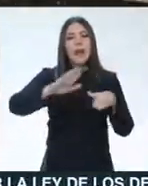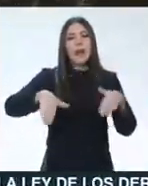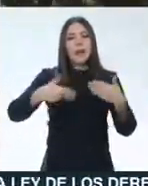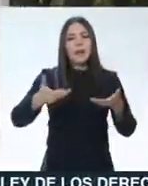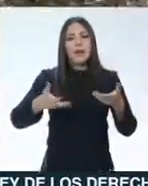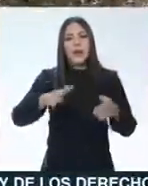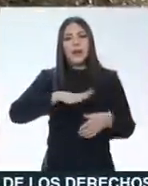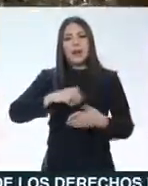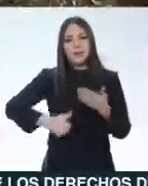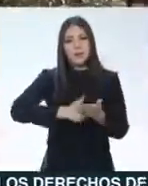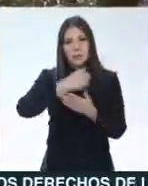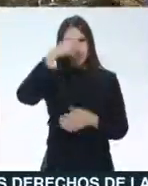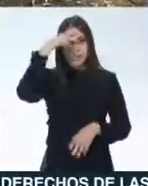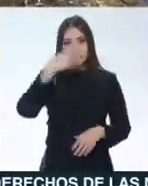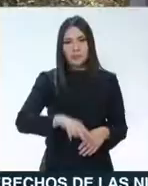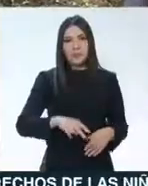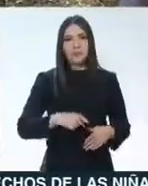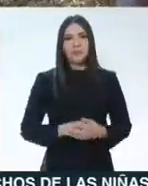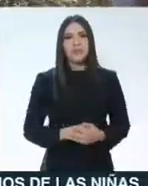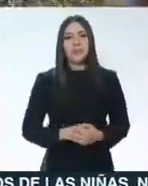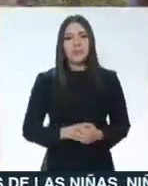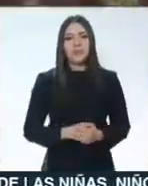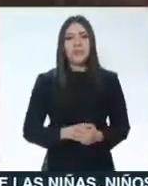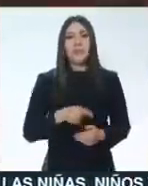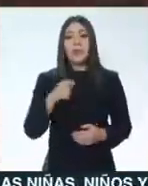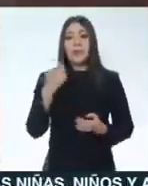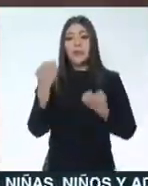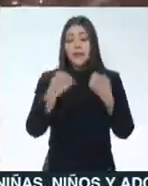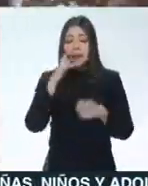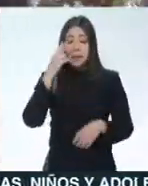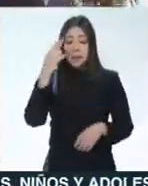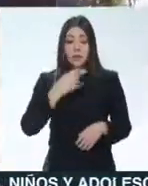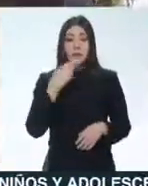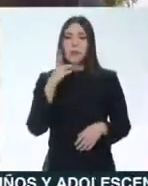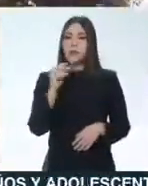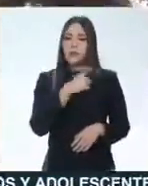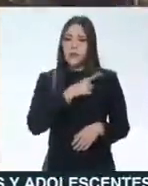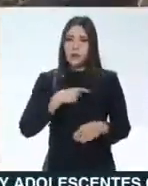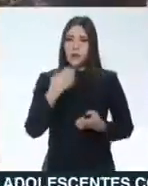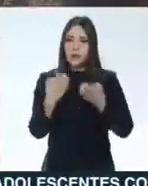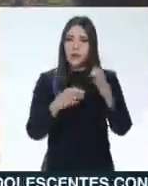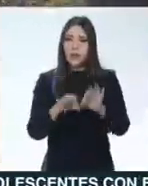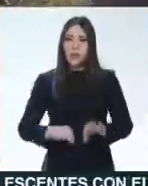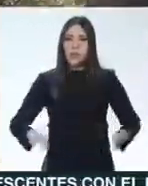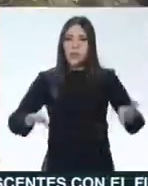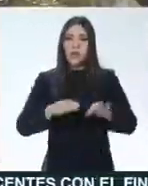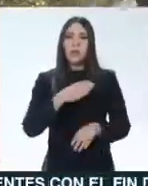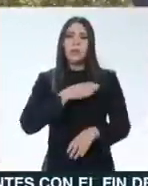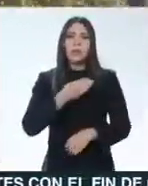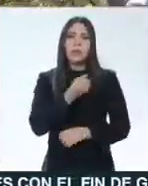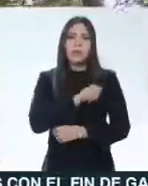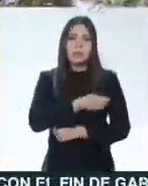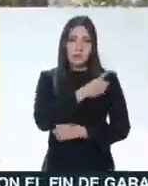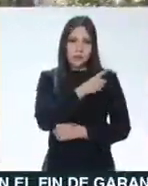México. Recuerden que más que por estética, hacer ejercicio es importante para tener una buena